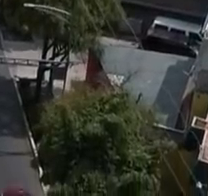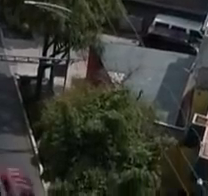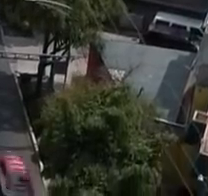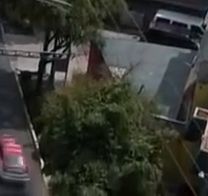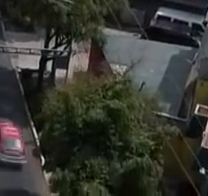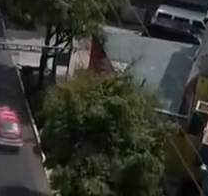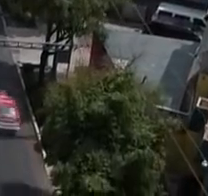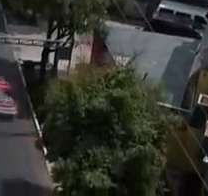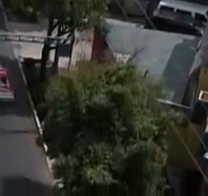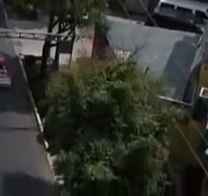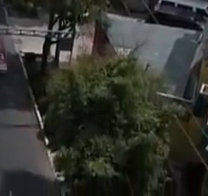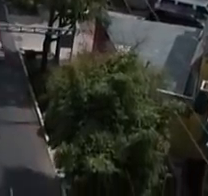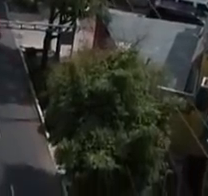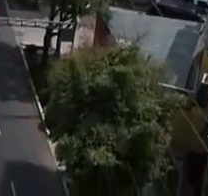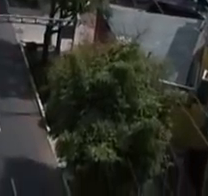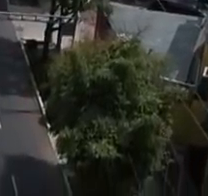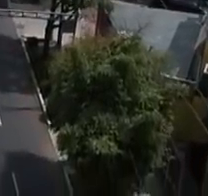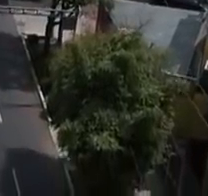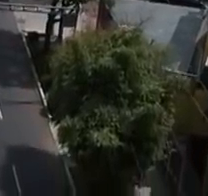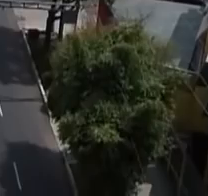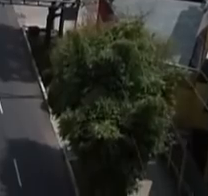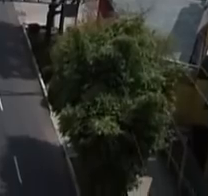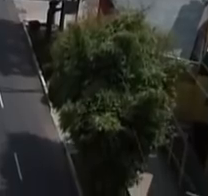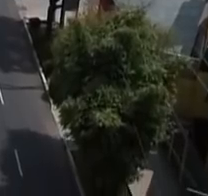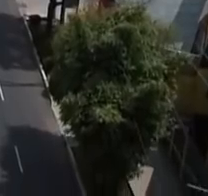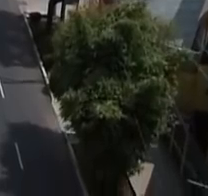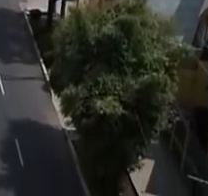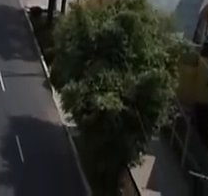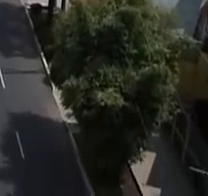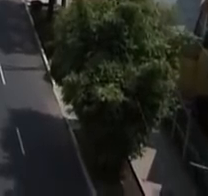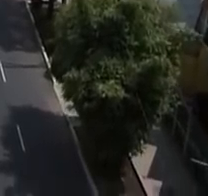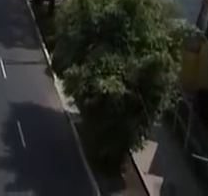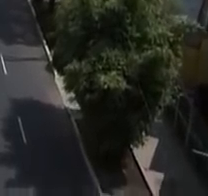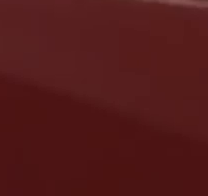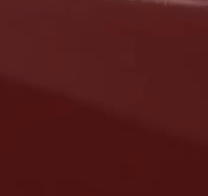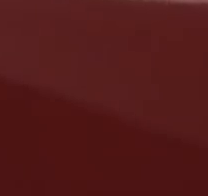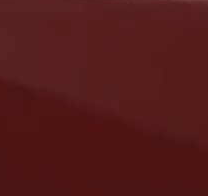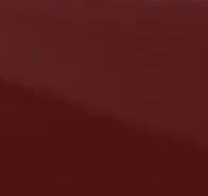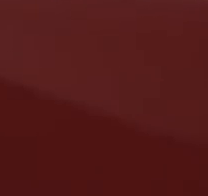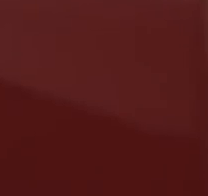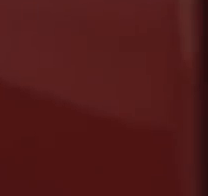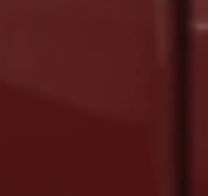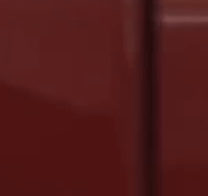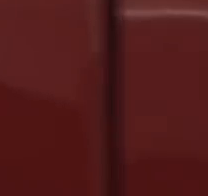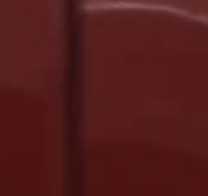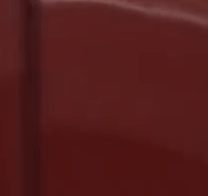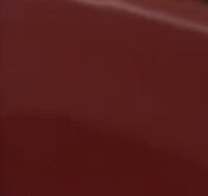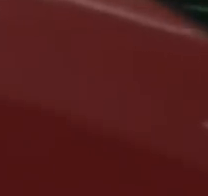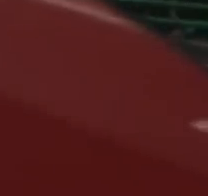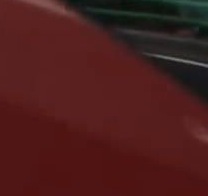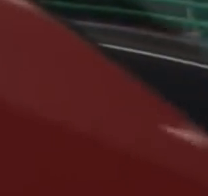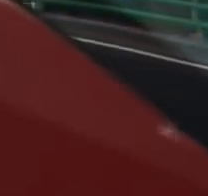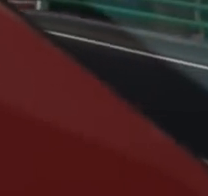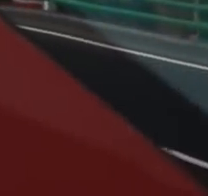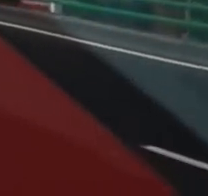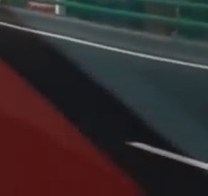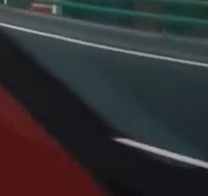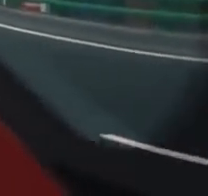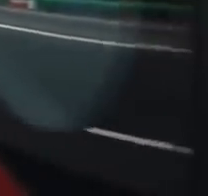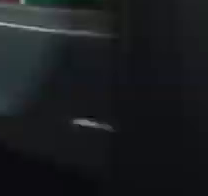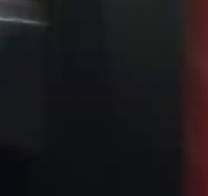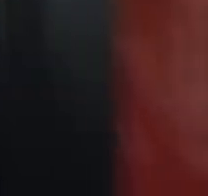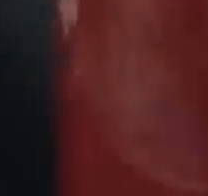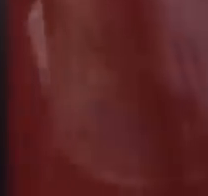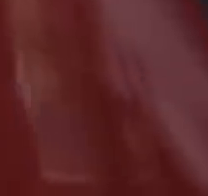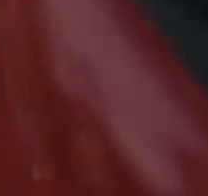mayo. Estamos ya en el último periodo de la obra civil y después entrará pues más o menos unos